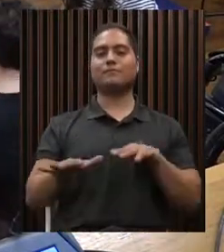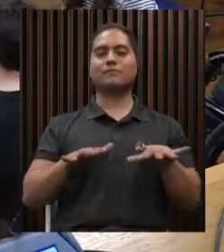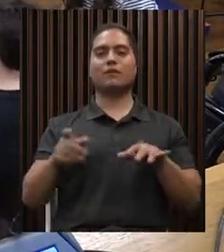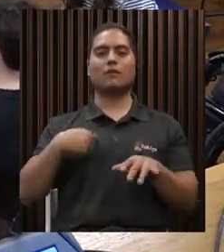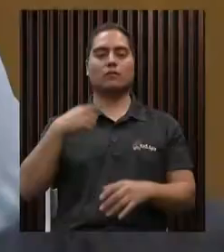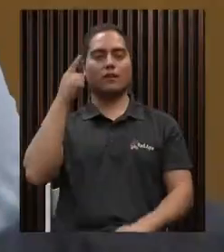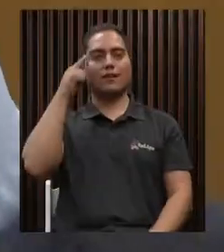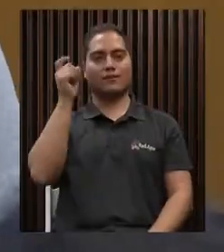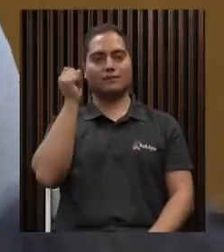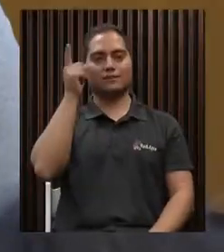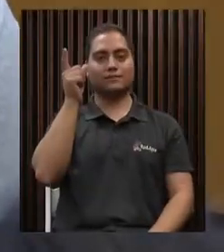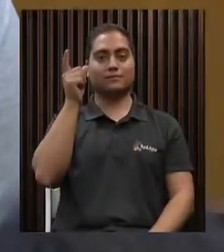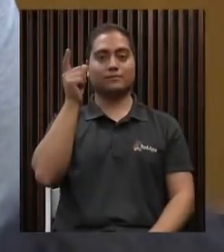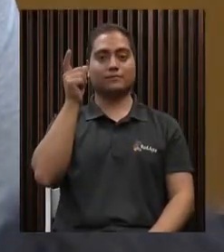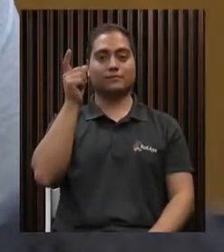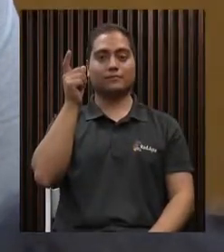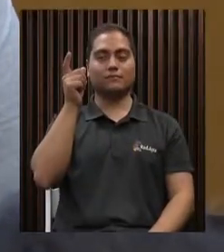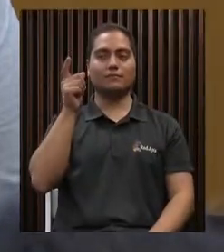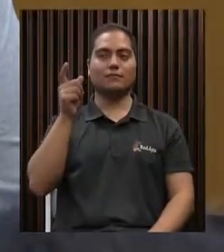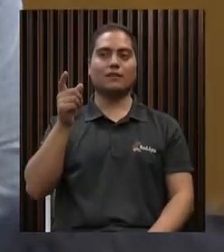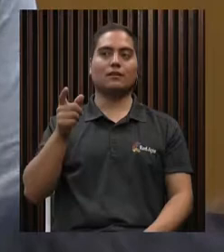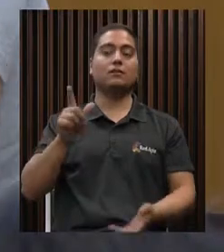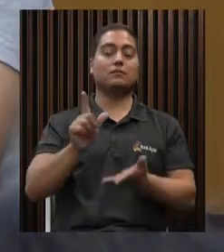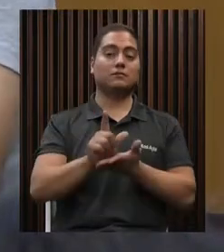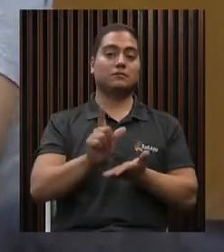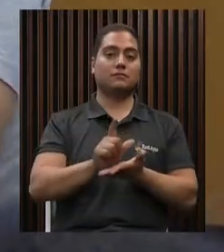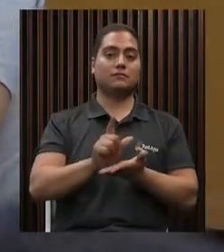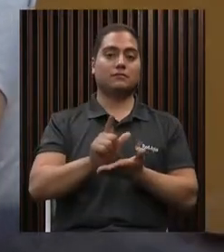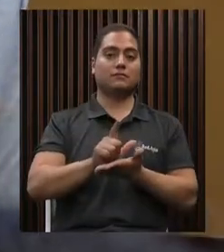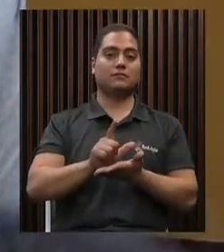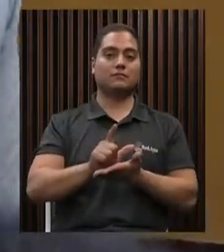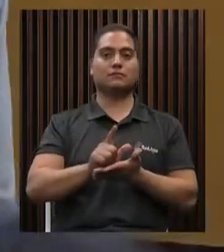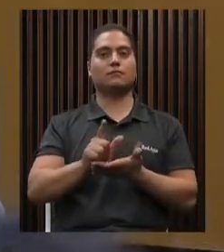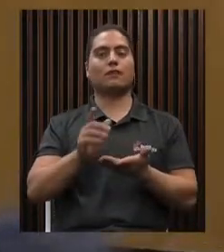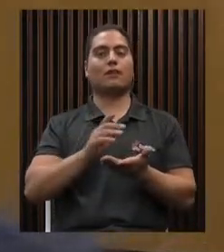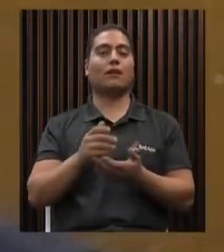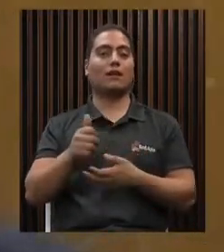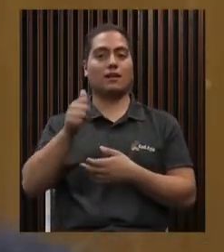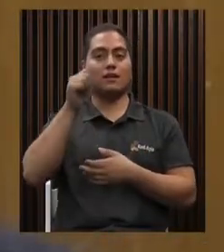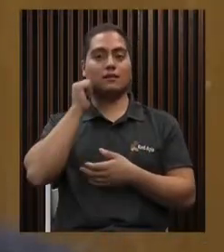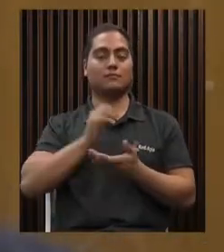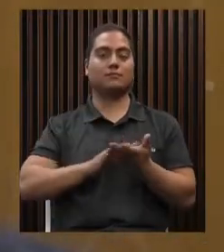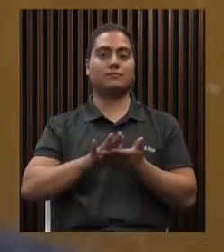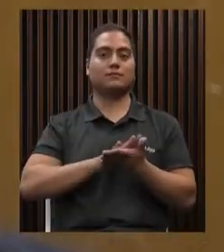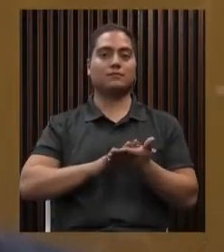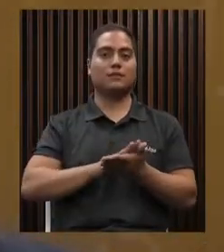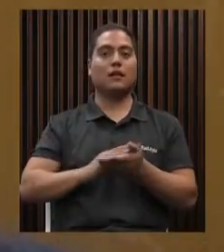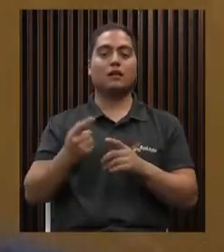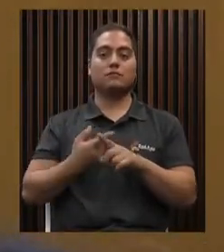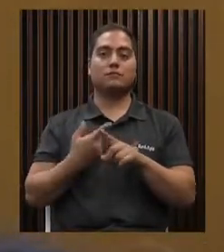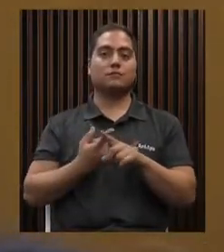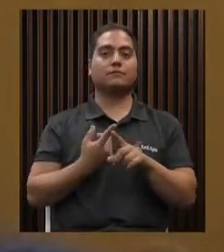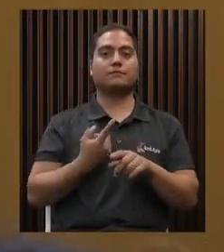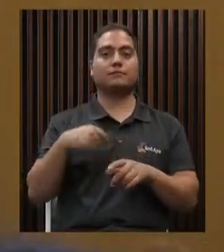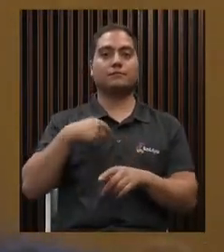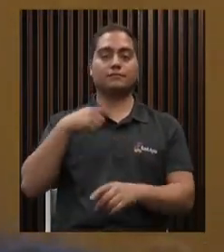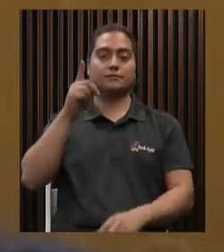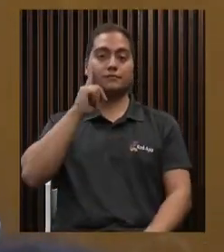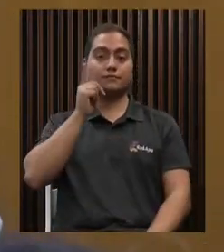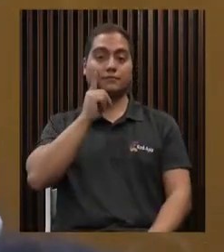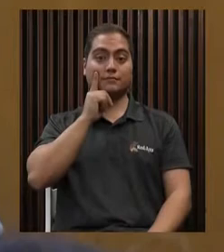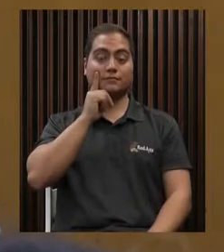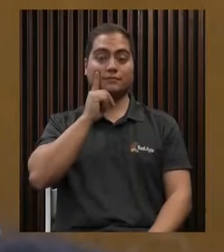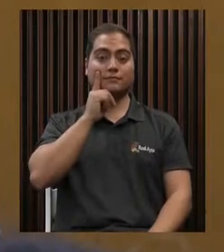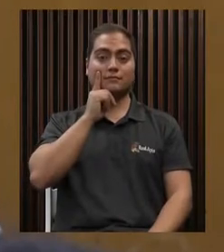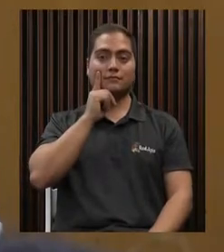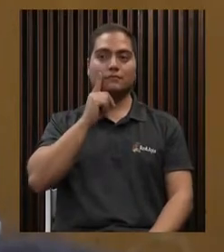cuenta en una sesión, ayer, por ejemplo, y en las conversaciones que tuvimos y que hemos tenido, es